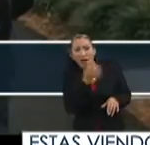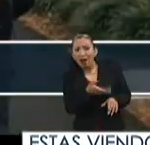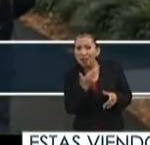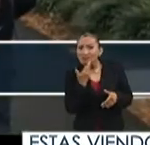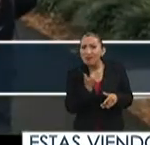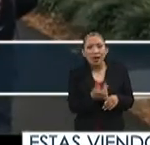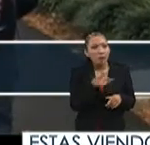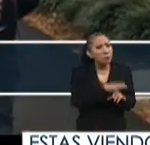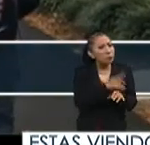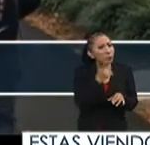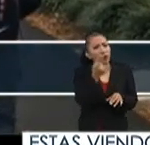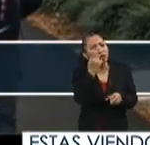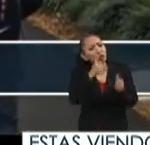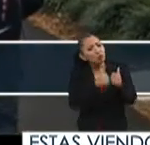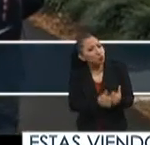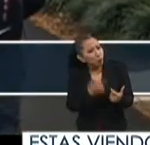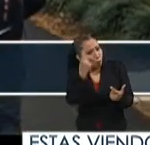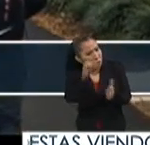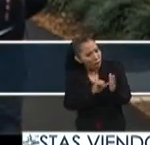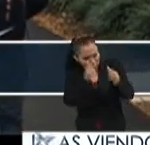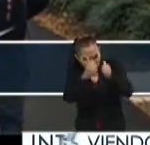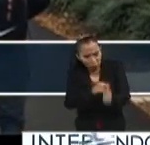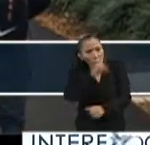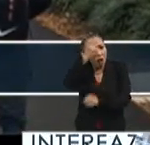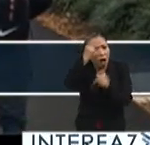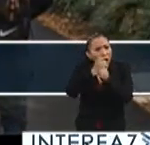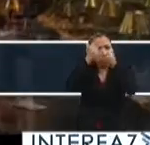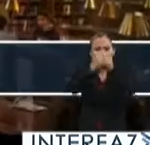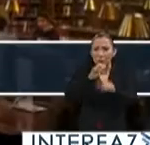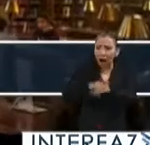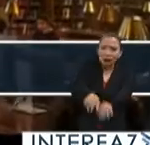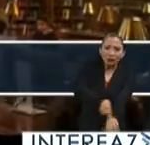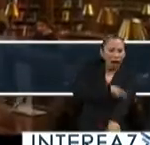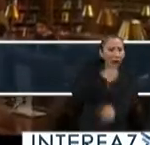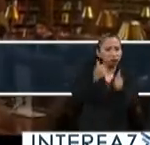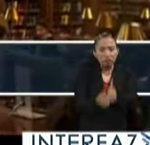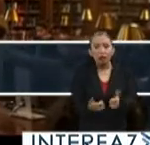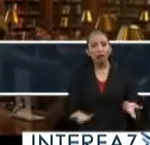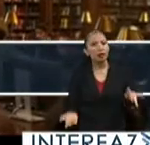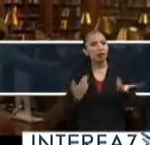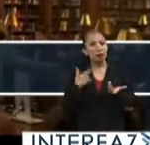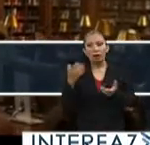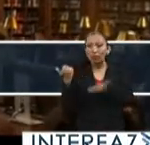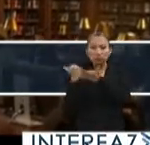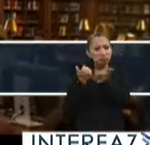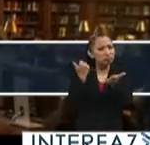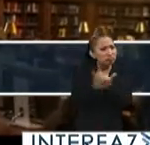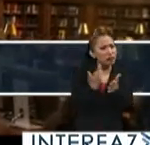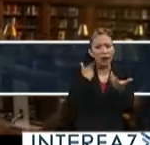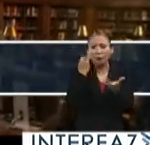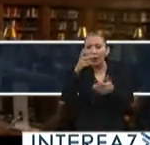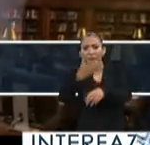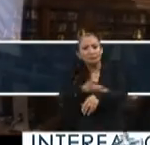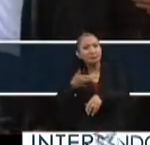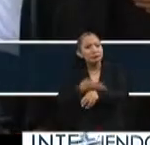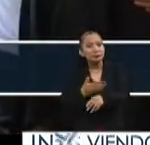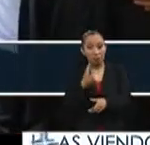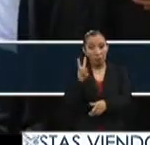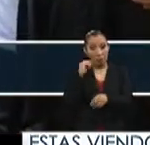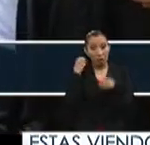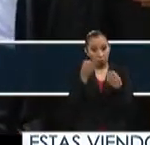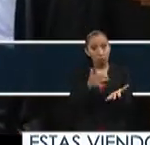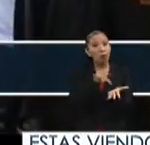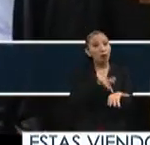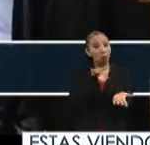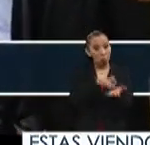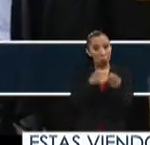oye, ¿por qué te tienes que quedar nada más un mes? Quédate todo un año, quédate más, ¿sabes? O sea, nosotros te ayudamos o vemos la forma. Claro. Y en realidad te brindan